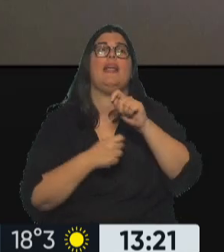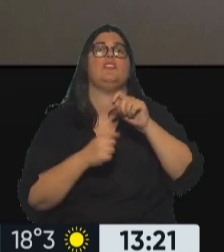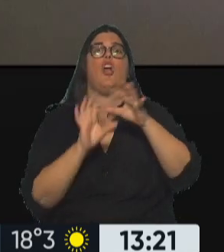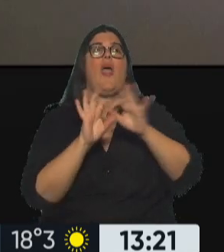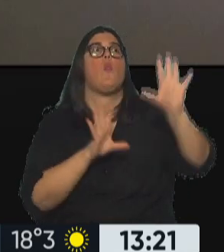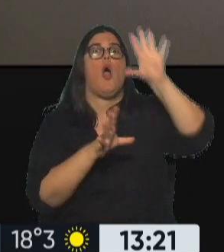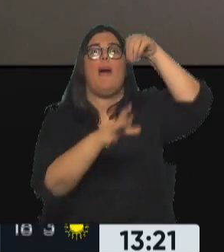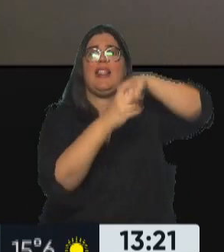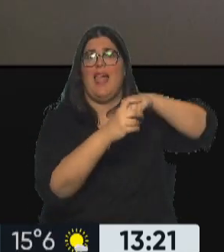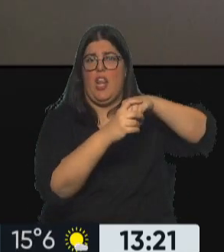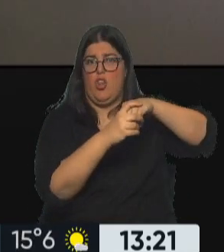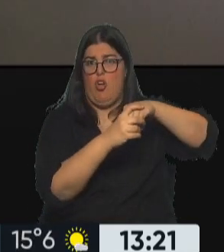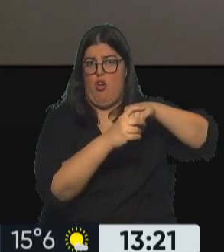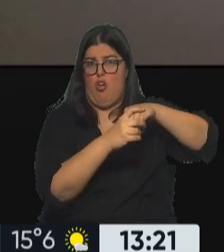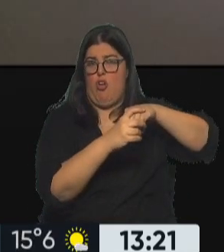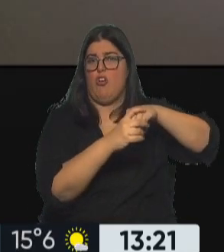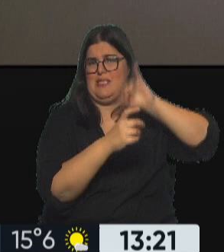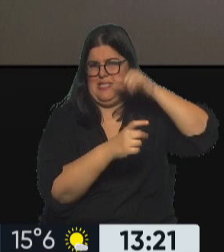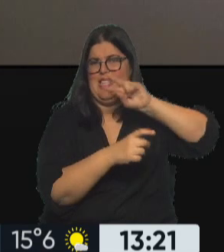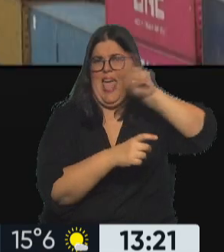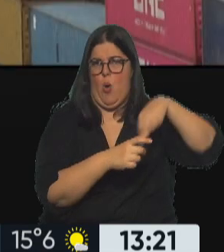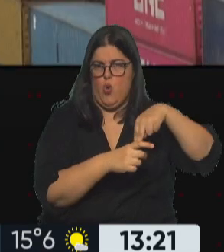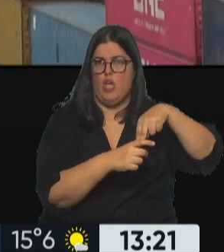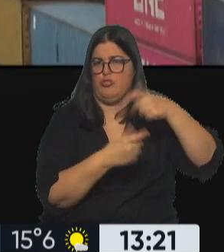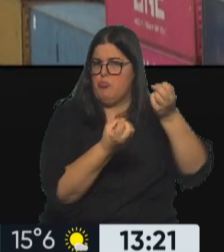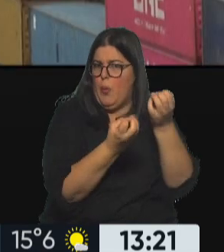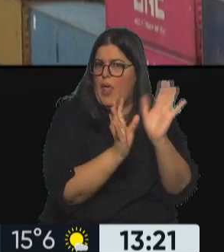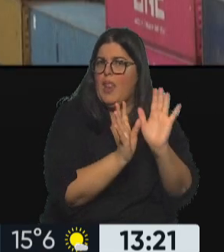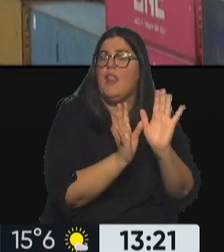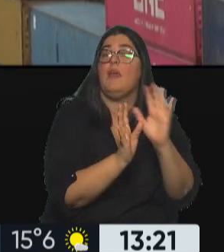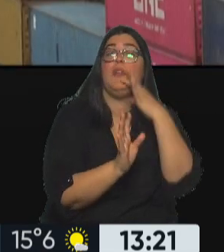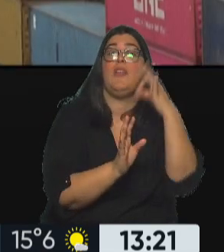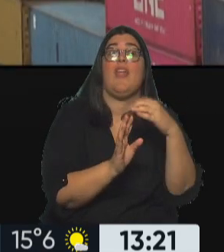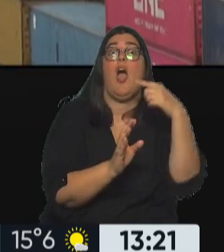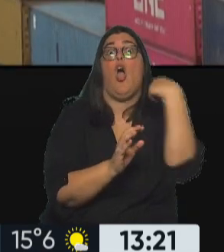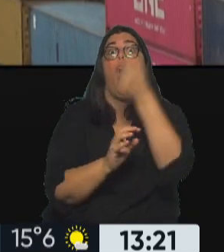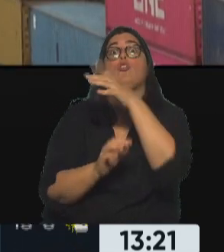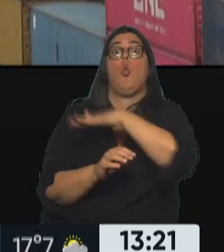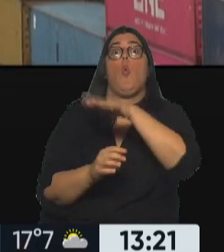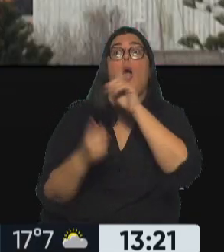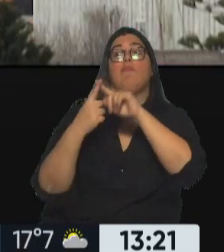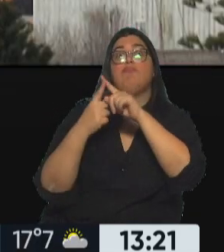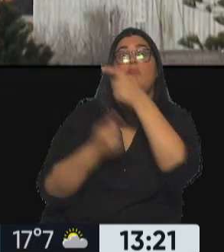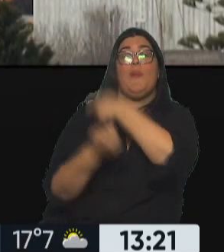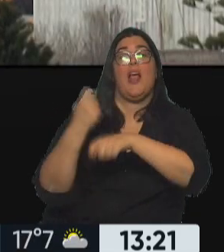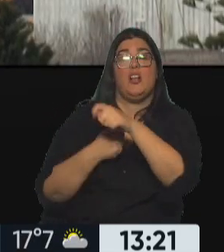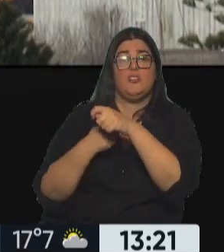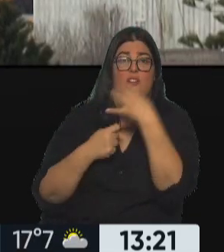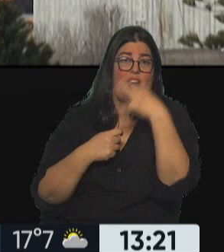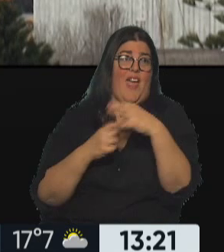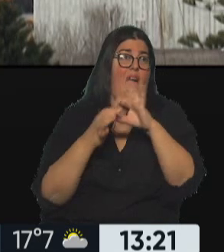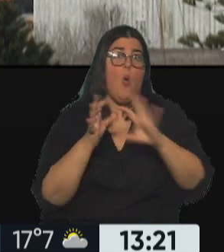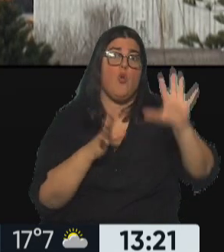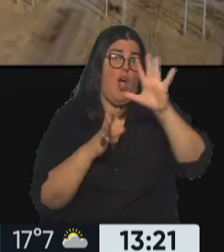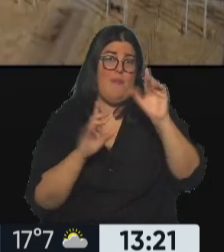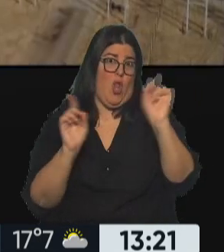está denominado en euros. Pero cuando se trata de gestionar recursos financieros, el mercado europeo no es